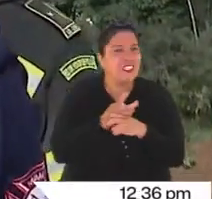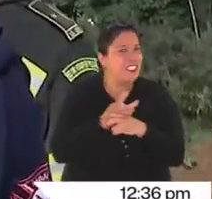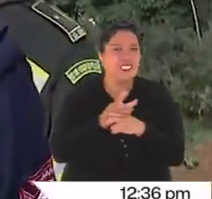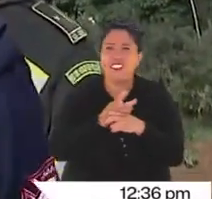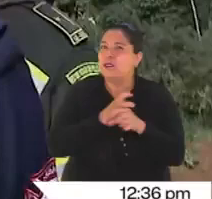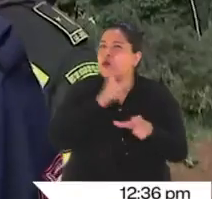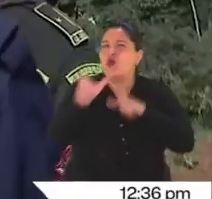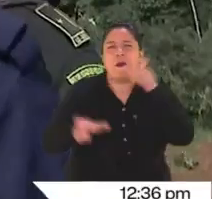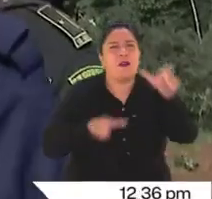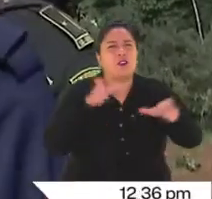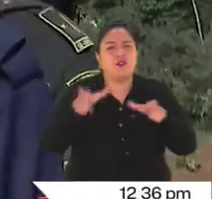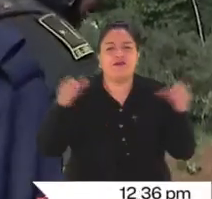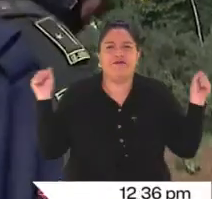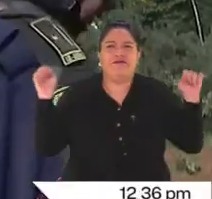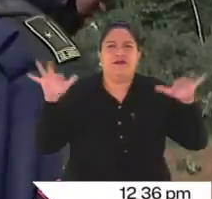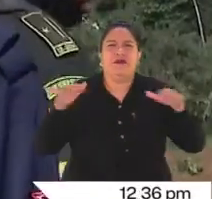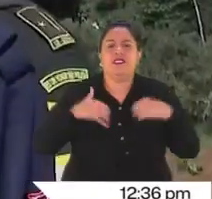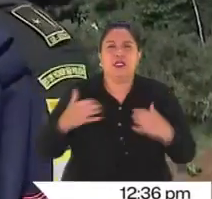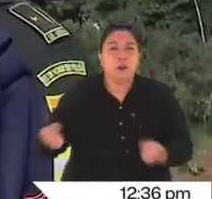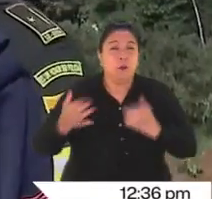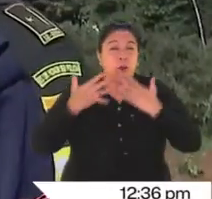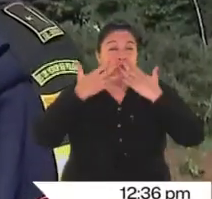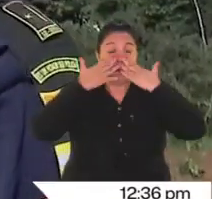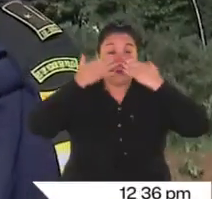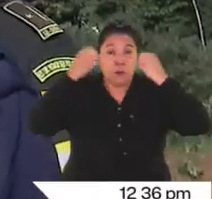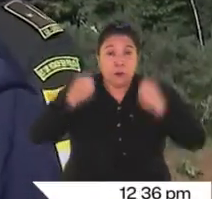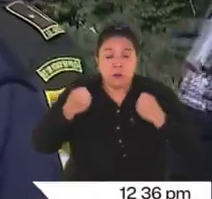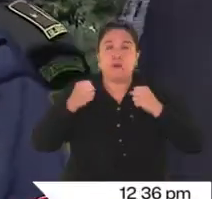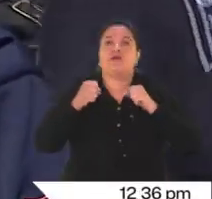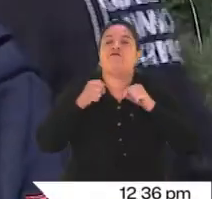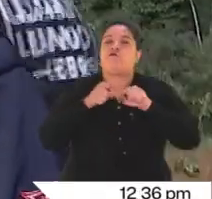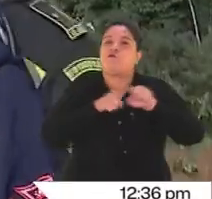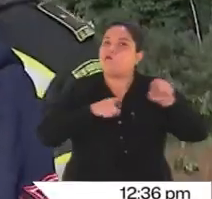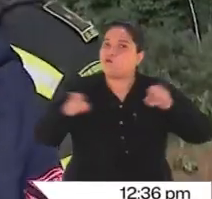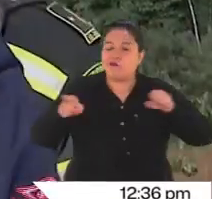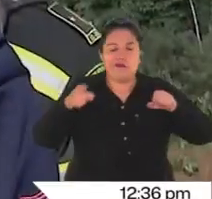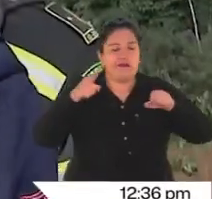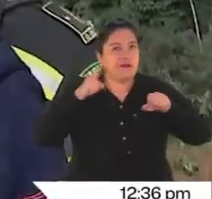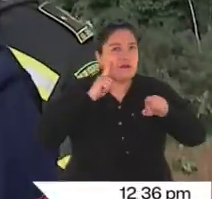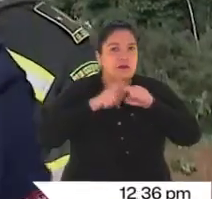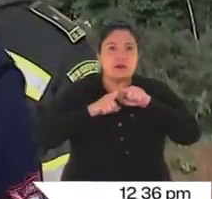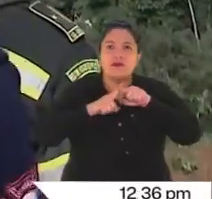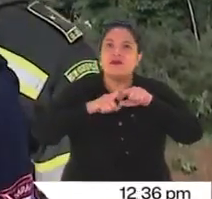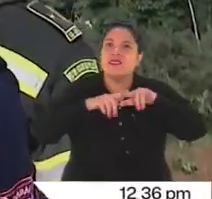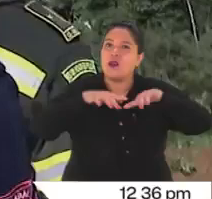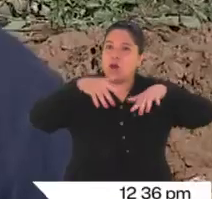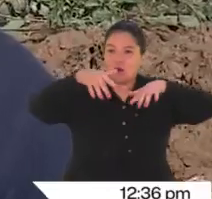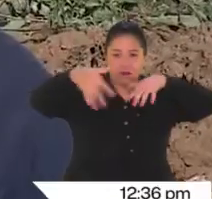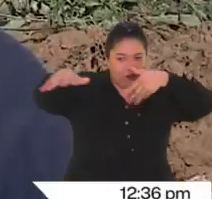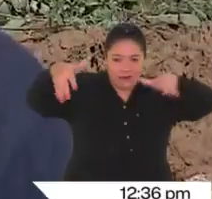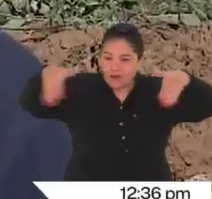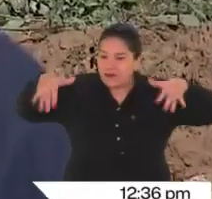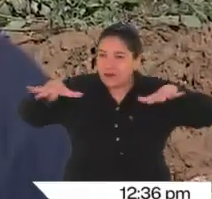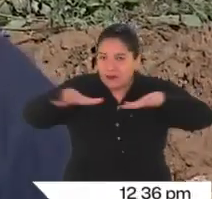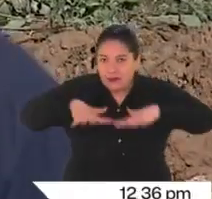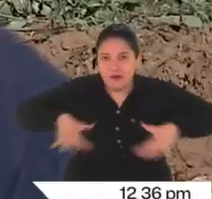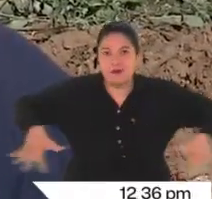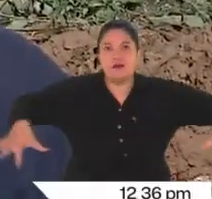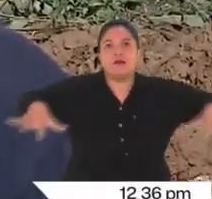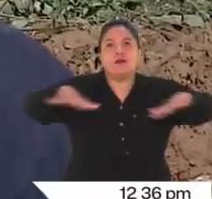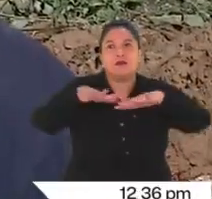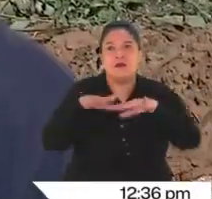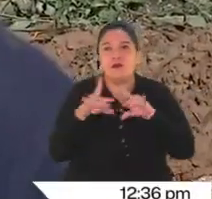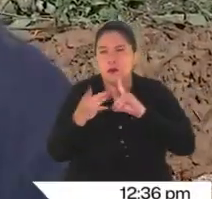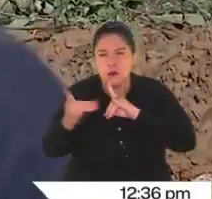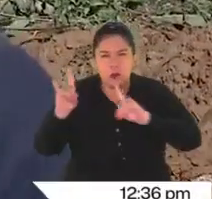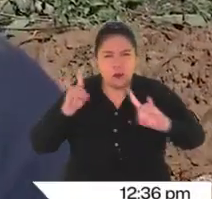en la zona, mucho olor. Vamos a tratar de hacer un despeje de la zona para poder volver a hacer un barrio con todos los perros. Ha sido difícil el